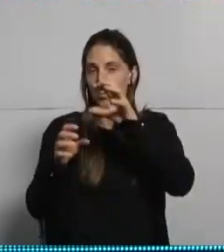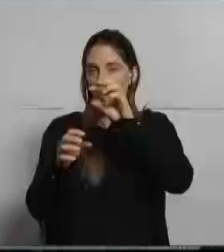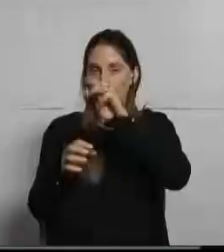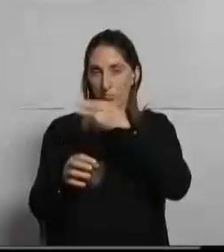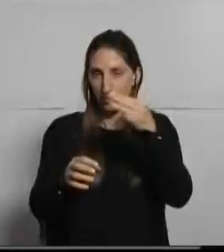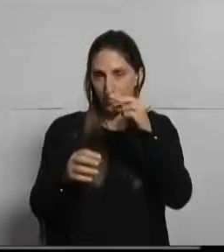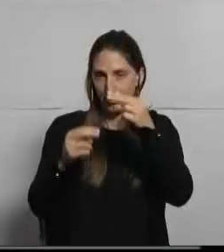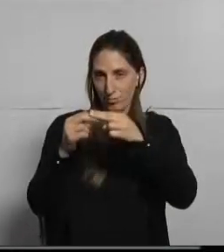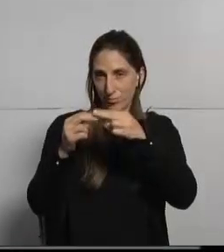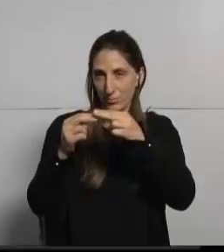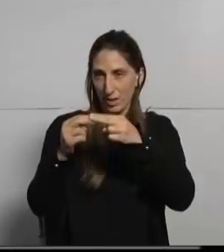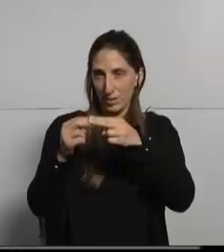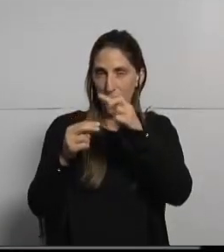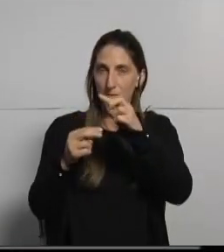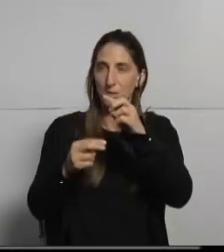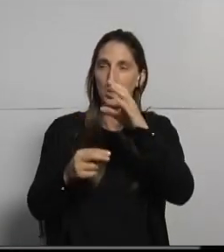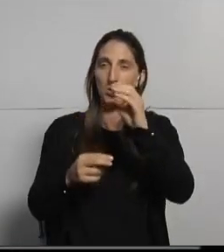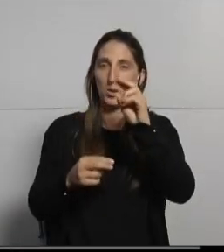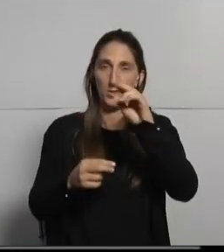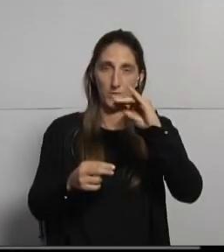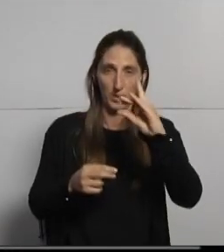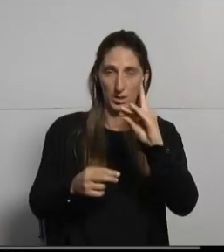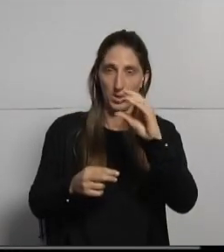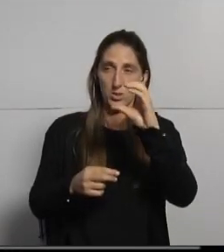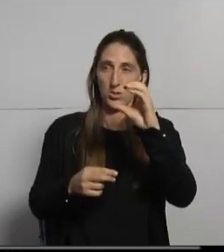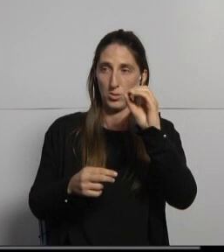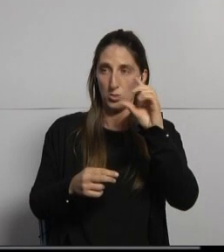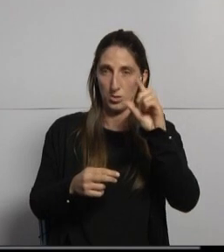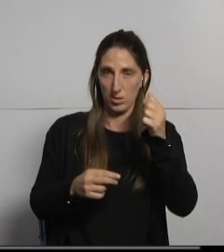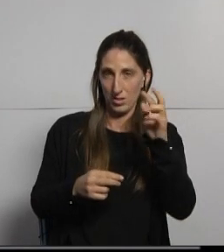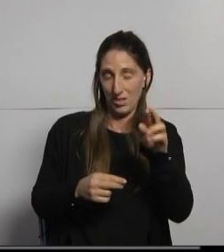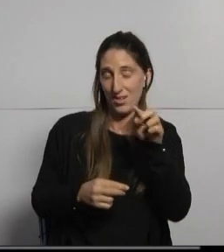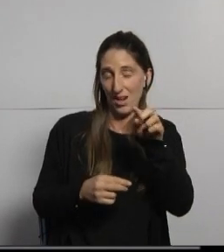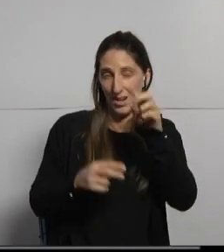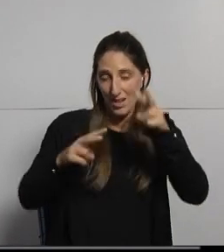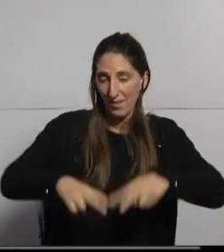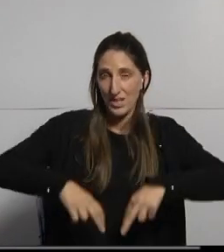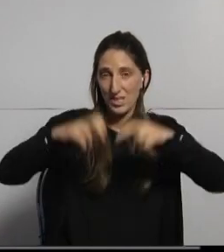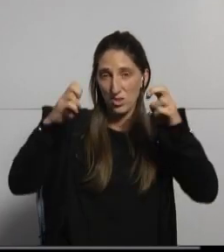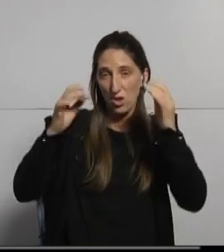que organiza el trabajo académico de investigación.